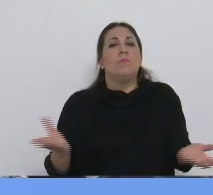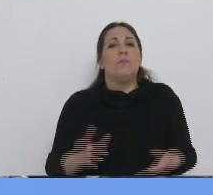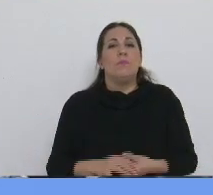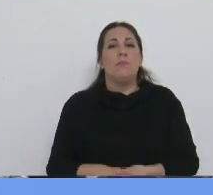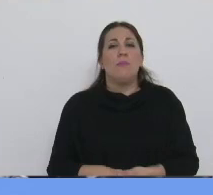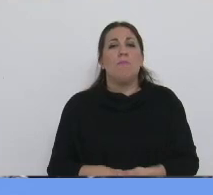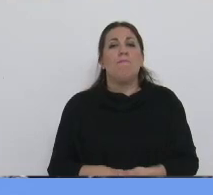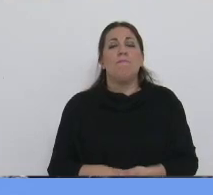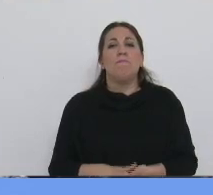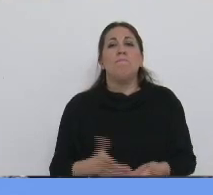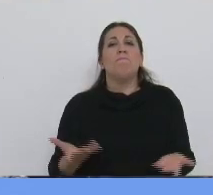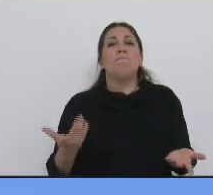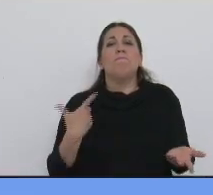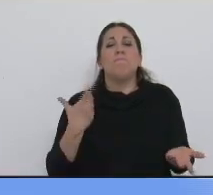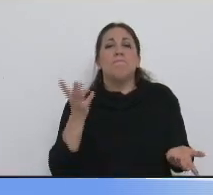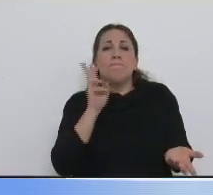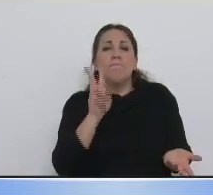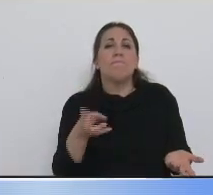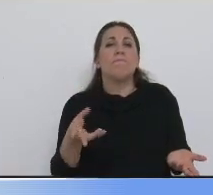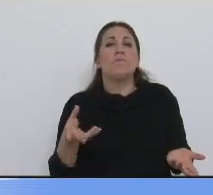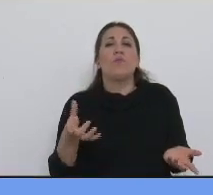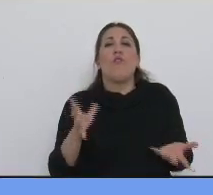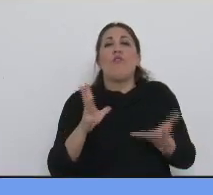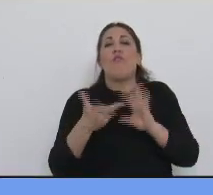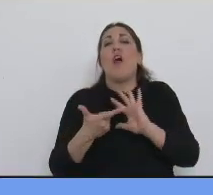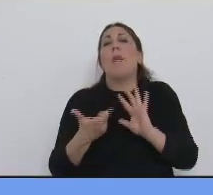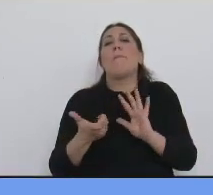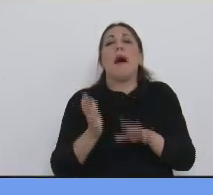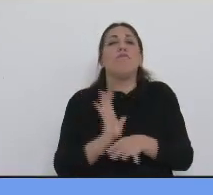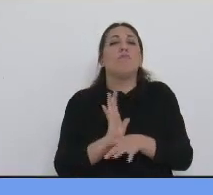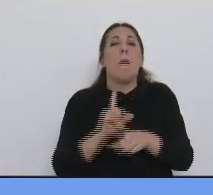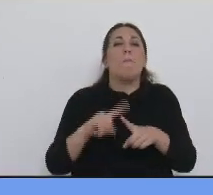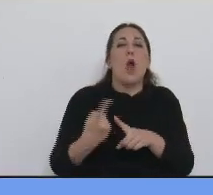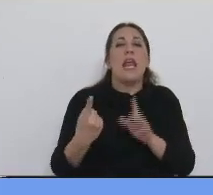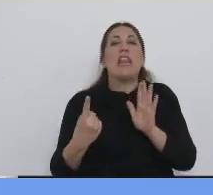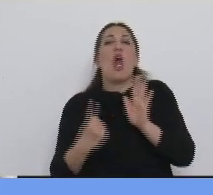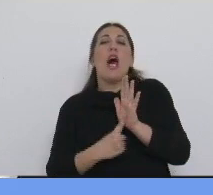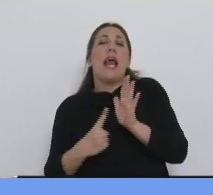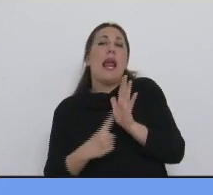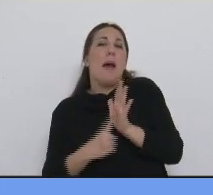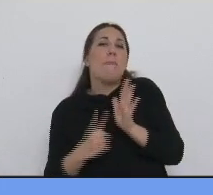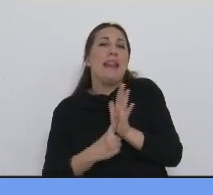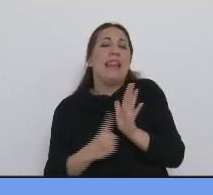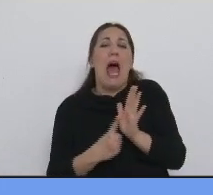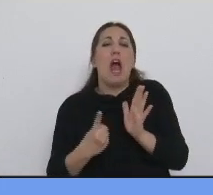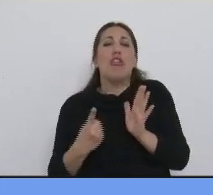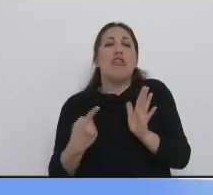sentido reglamentario y político a lo que acaba de solicitar